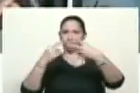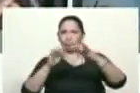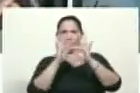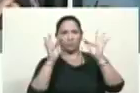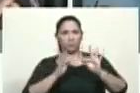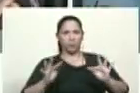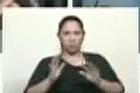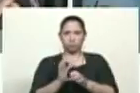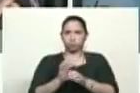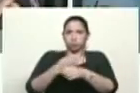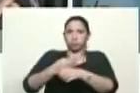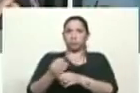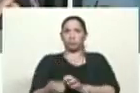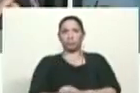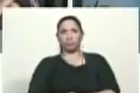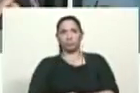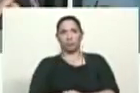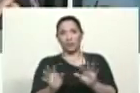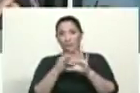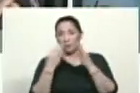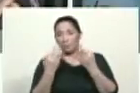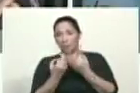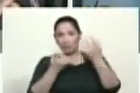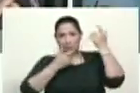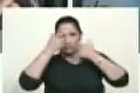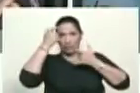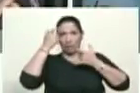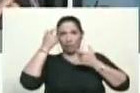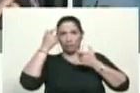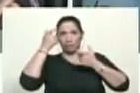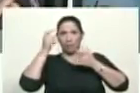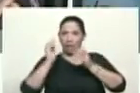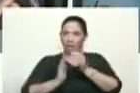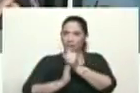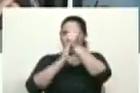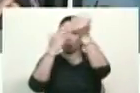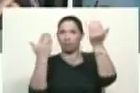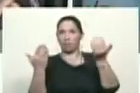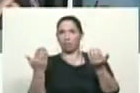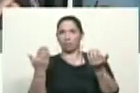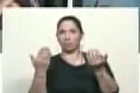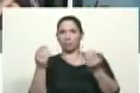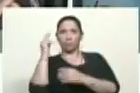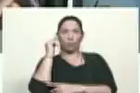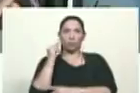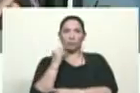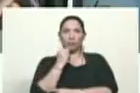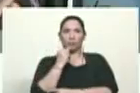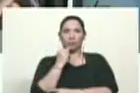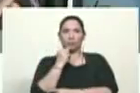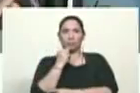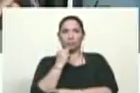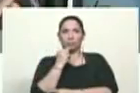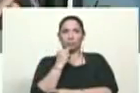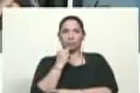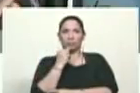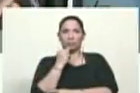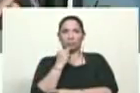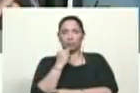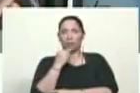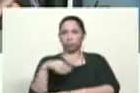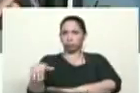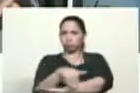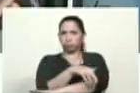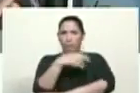nos presionaban a los familiares de Chávez, a los líderes bolivarianos que estaban en la calle